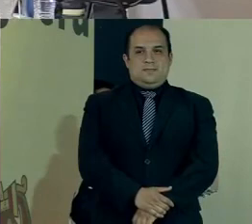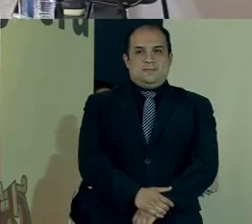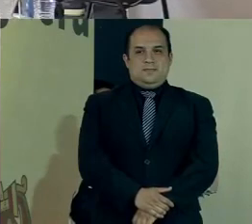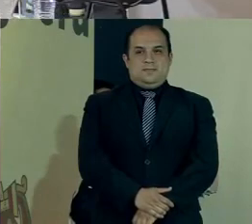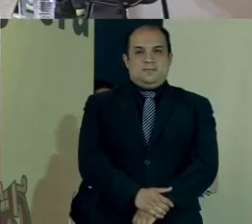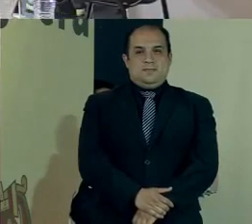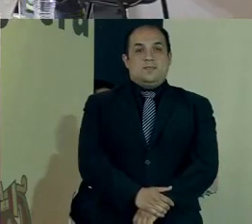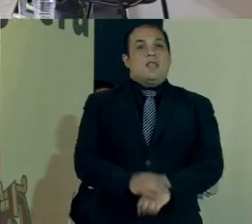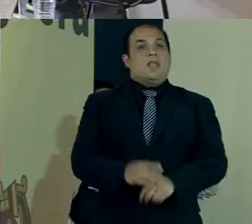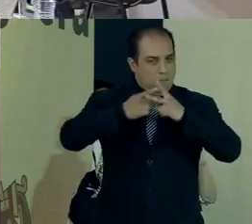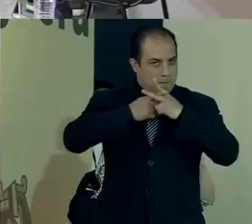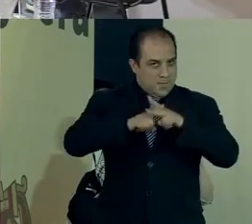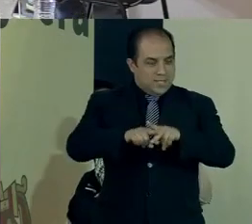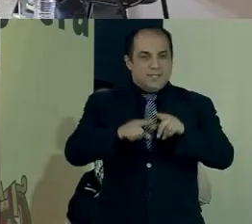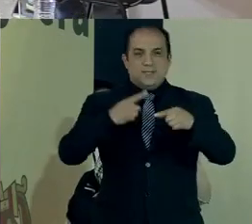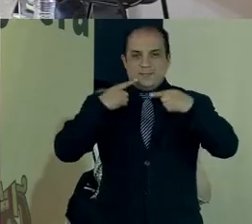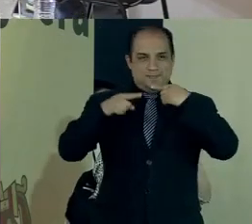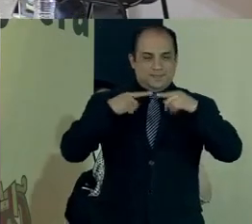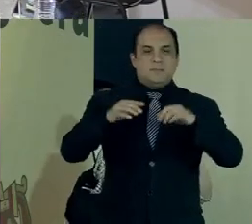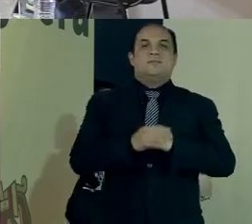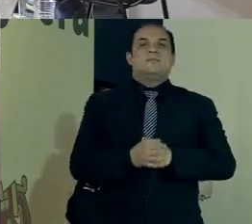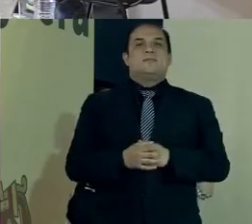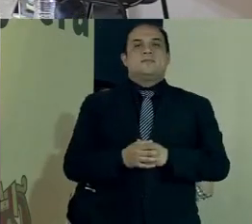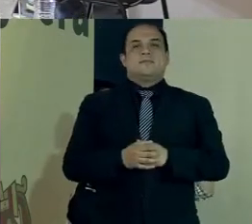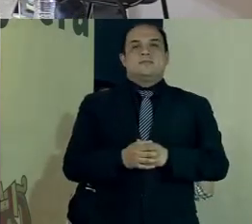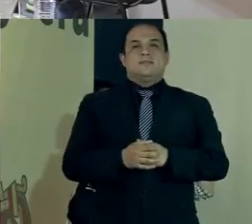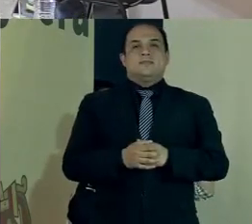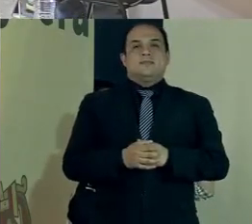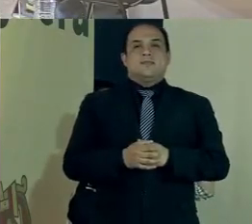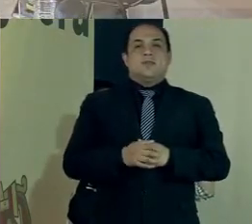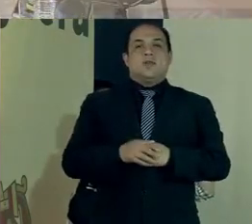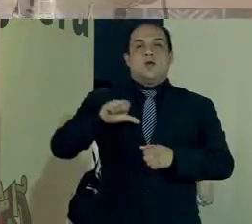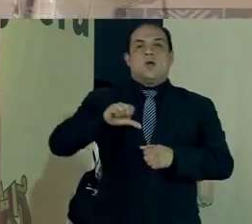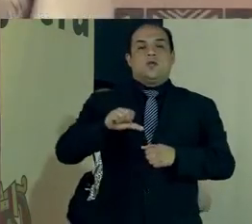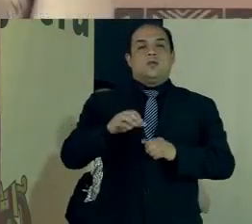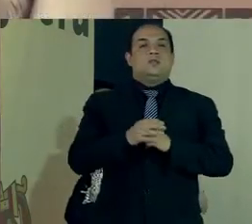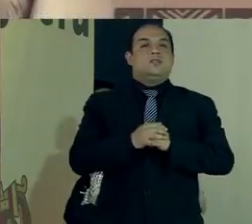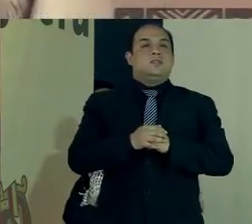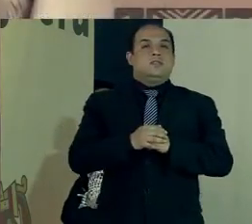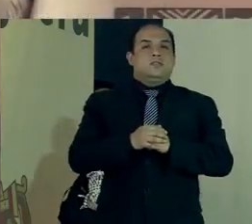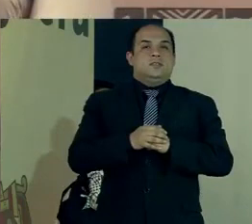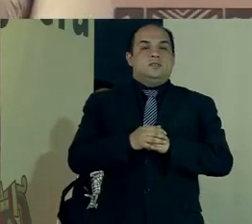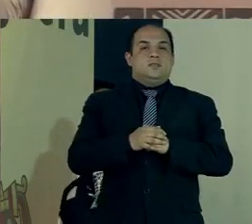y vamos a empezar a conversar esta es una muy singular